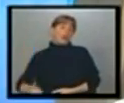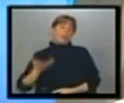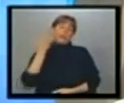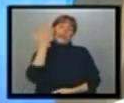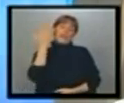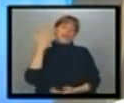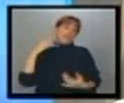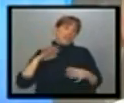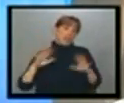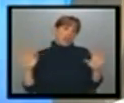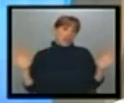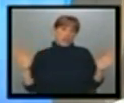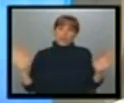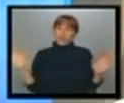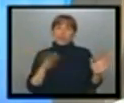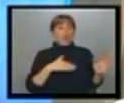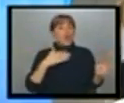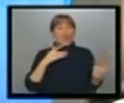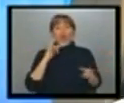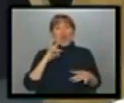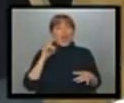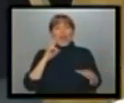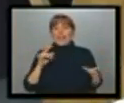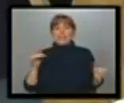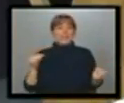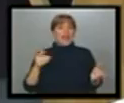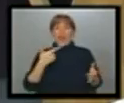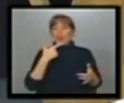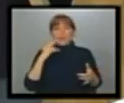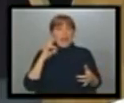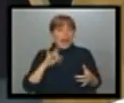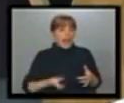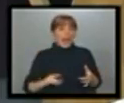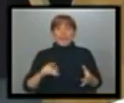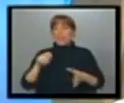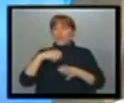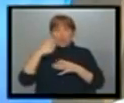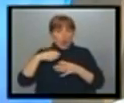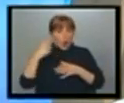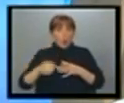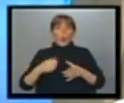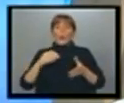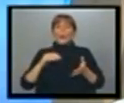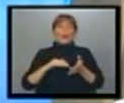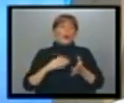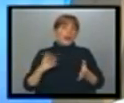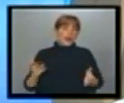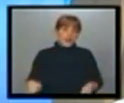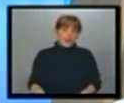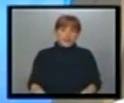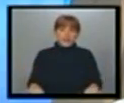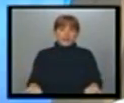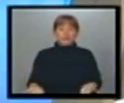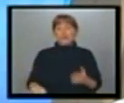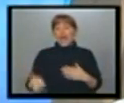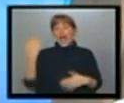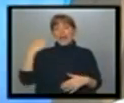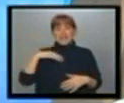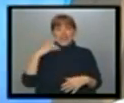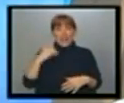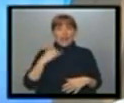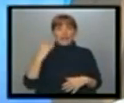vos, lo medido, pasa, todos los lácteos aumentaron, ¿no? Todos los lácteos. Leche, el yogur. Y fíjate que es una cuestión que hablábamos el otro día,